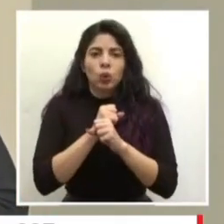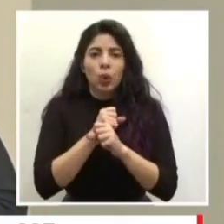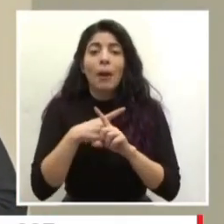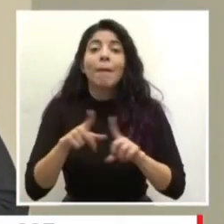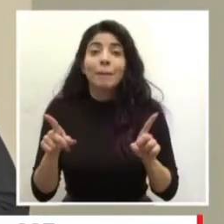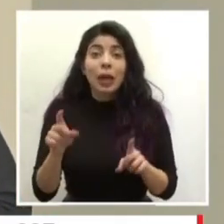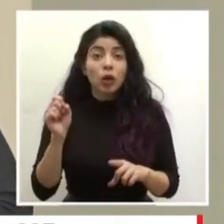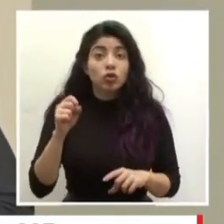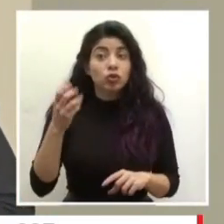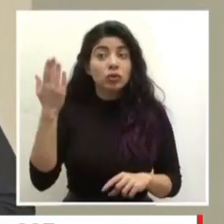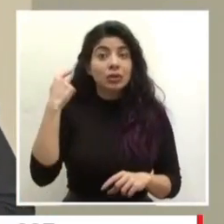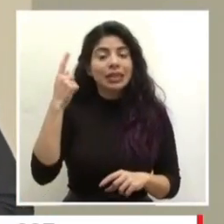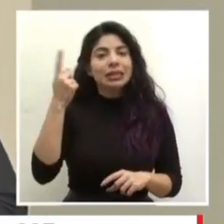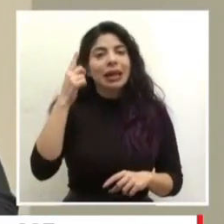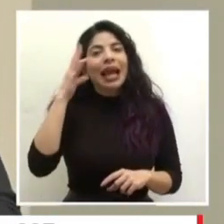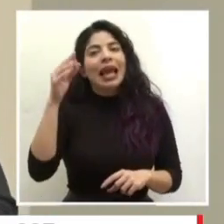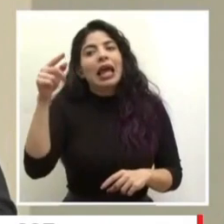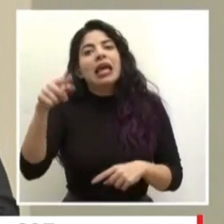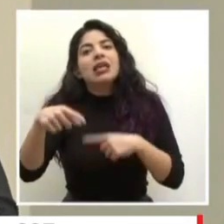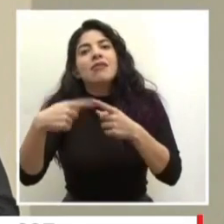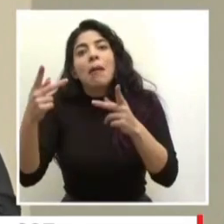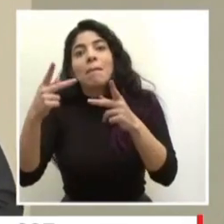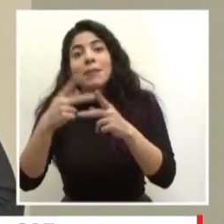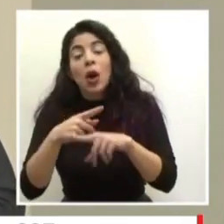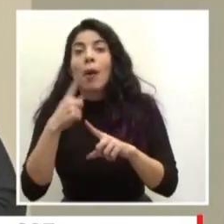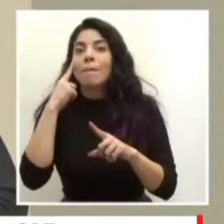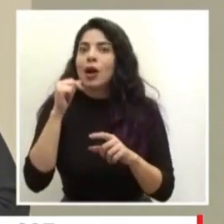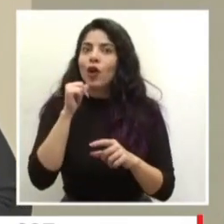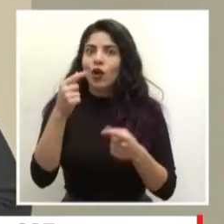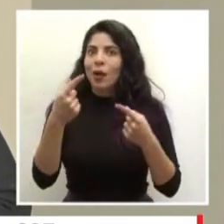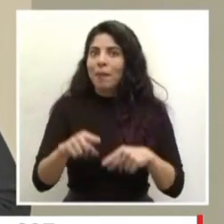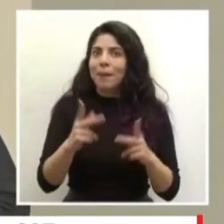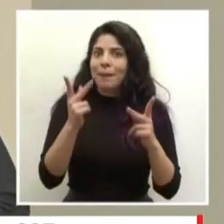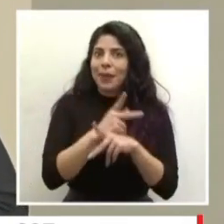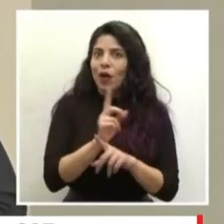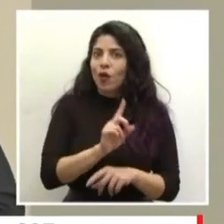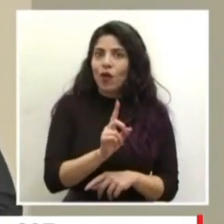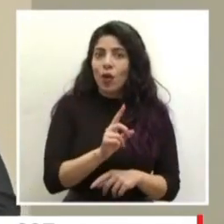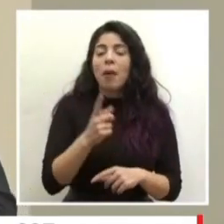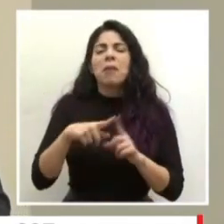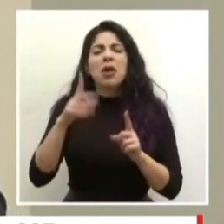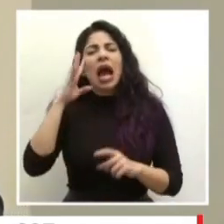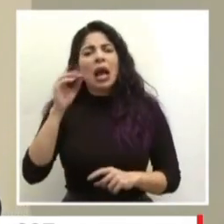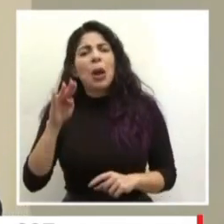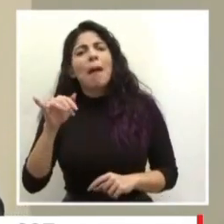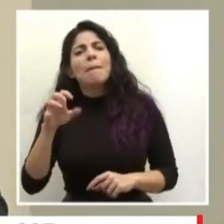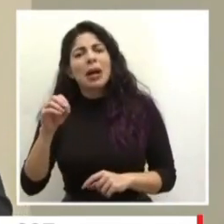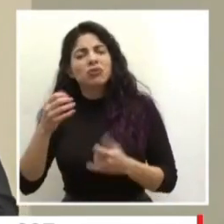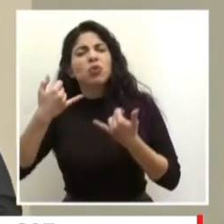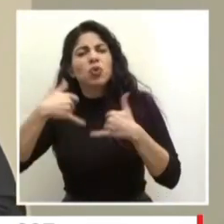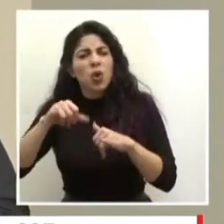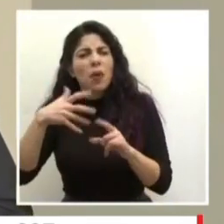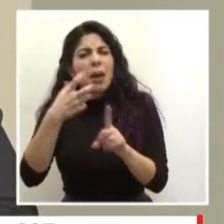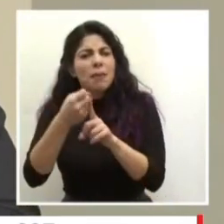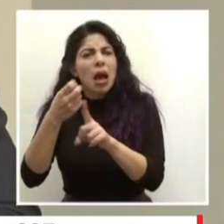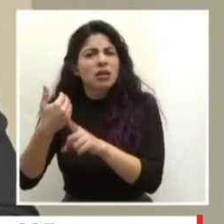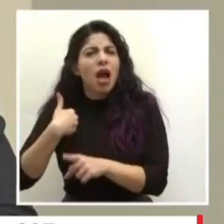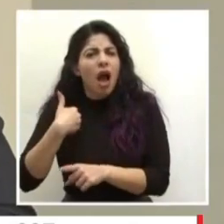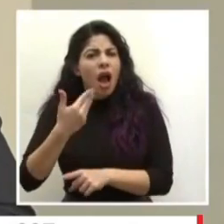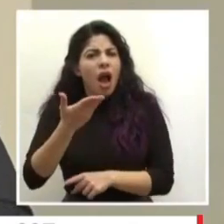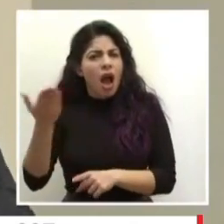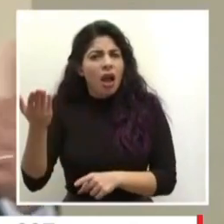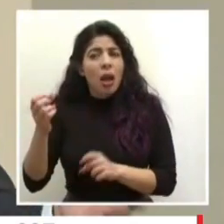pero sí, era previendo lo peor. Ese escenario no llegó. Yo considero que en mayo todavía debe verse una afectación. No descarto que